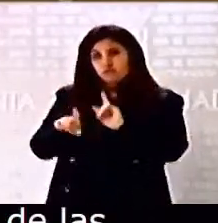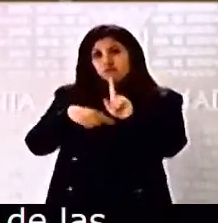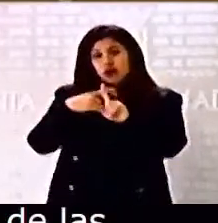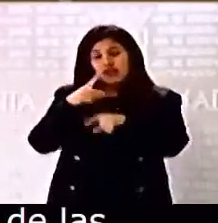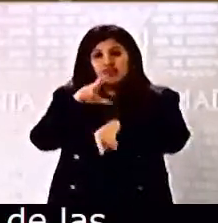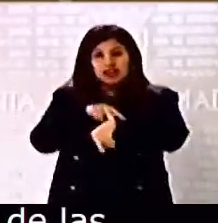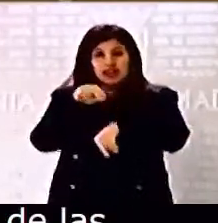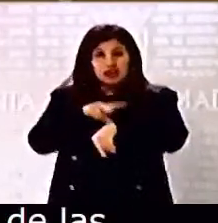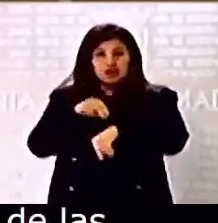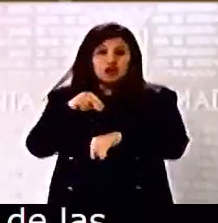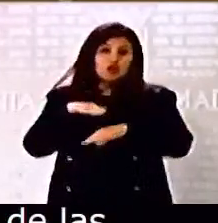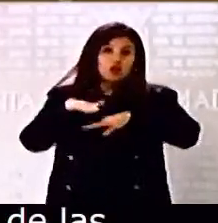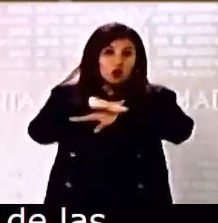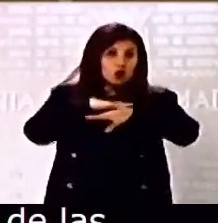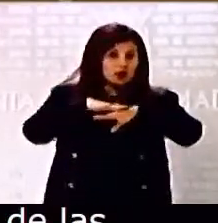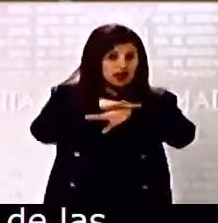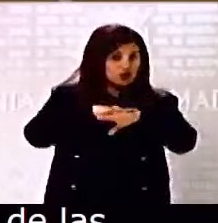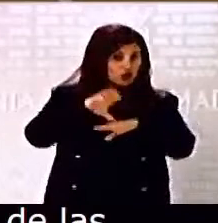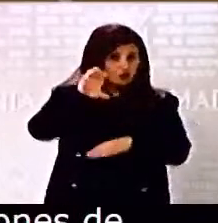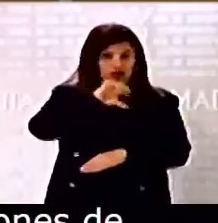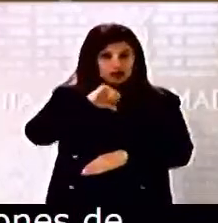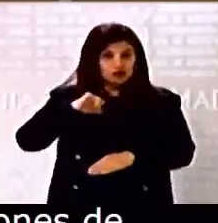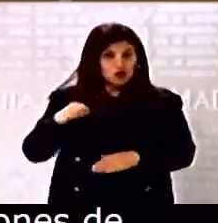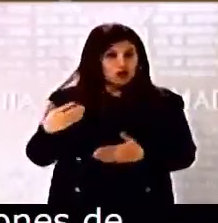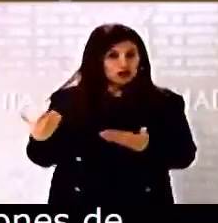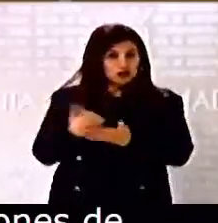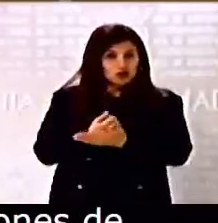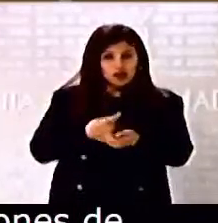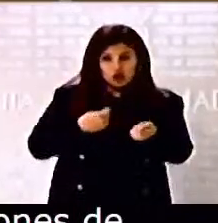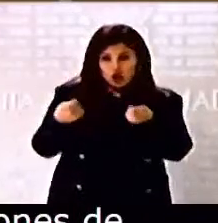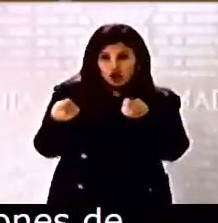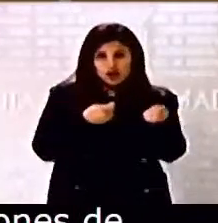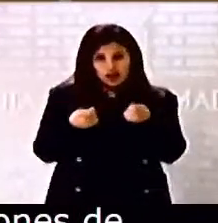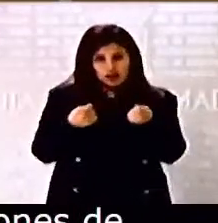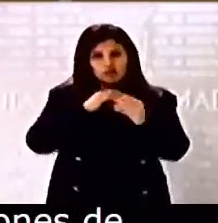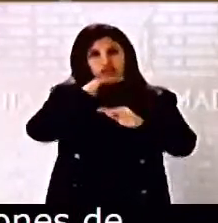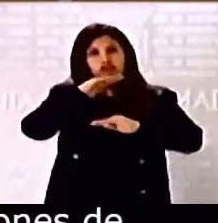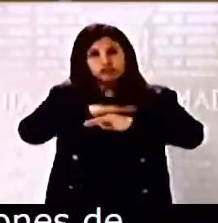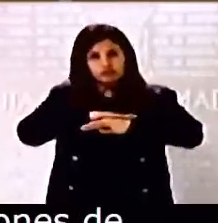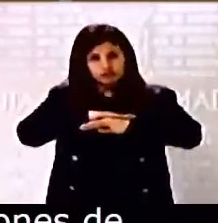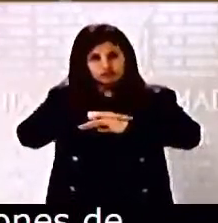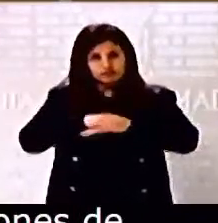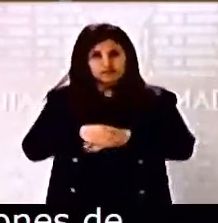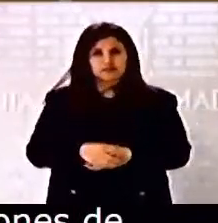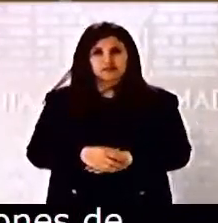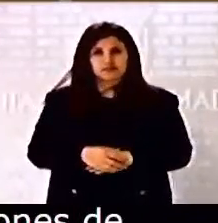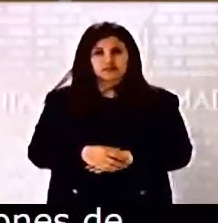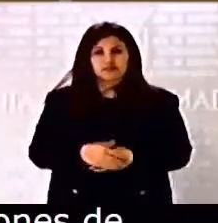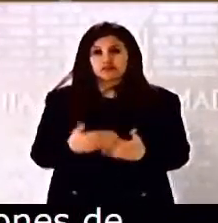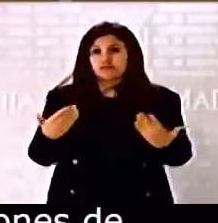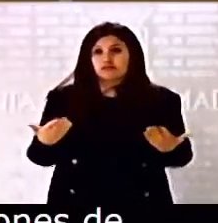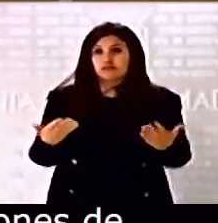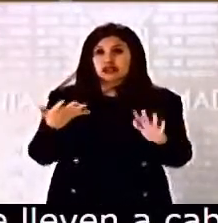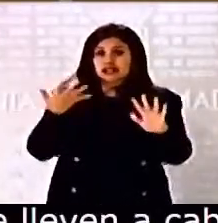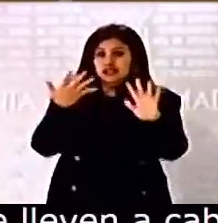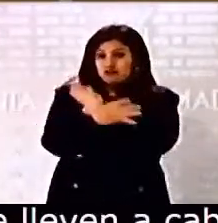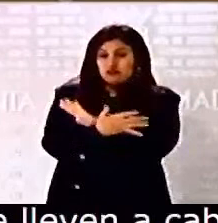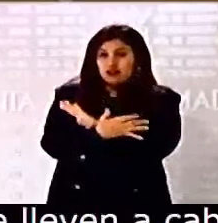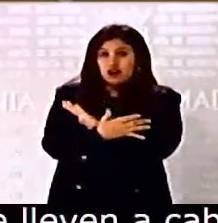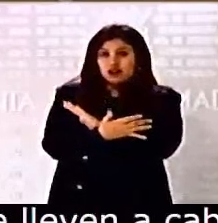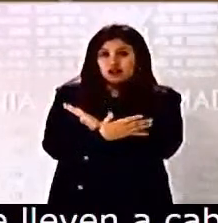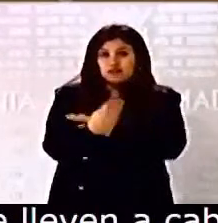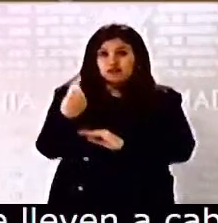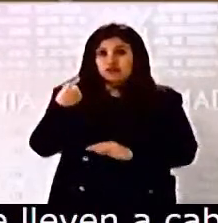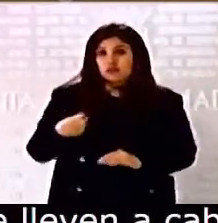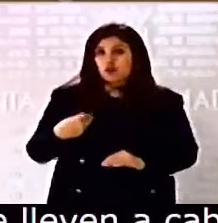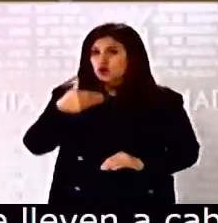delegaciones de gobierno de cada una de las comunidades autónomas se lleven a cabo. Esto es una cuestión, como pueden ustedes